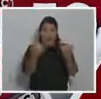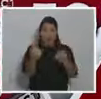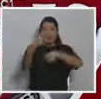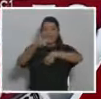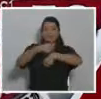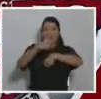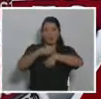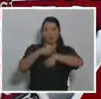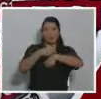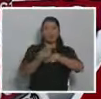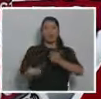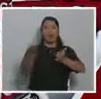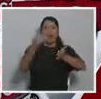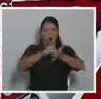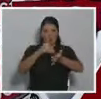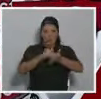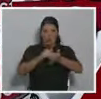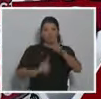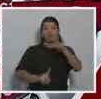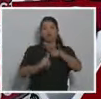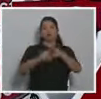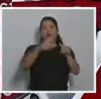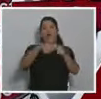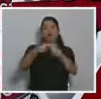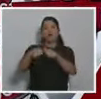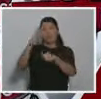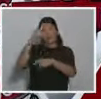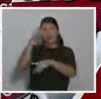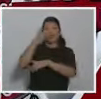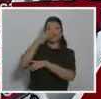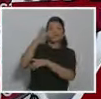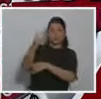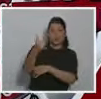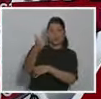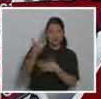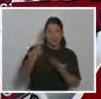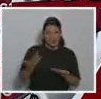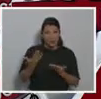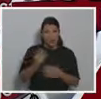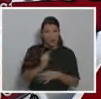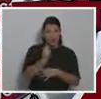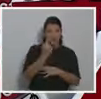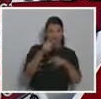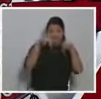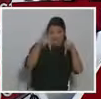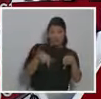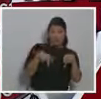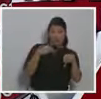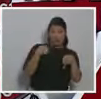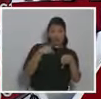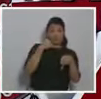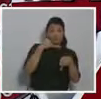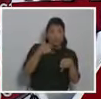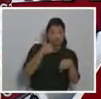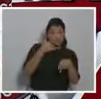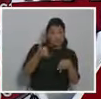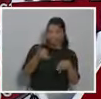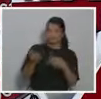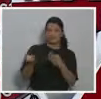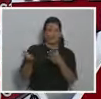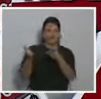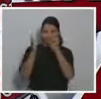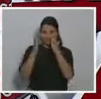sacar nuevamente una persona para la llamada telefónica. Esto porque la persona a la que estábamos llamando no